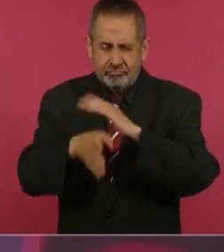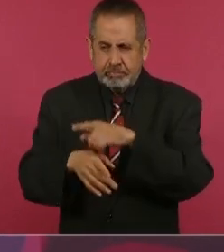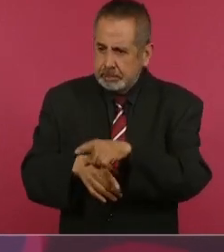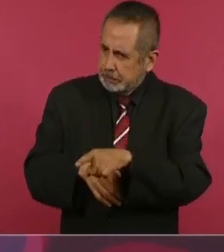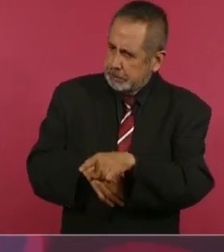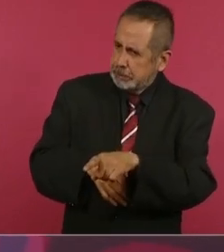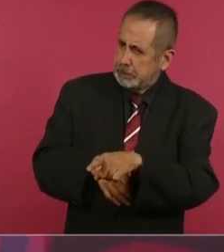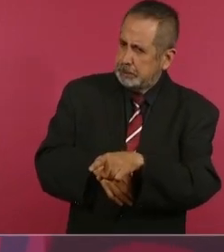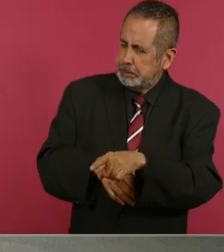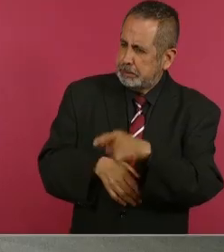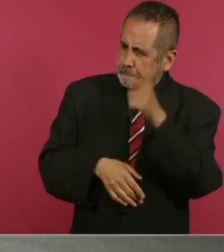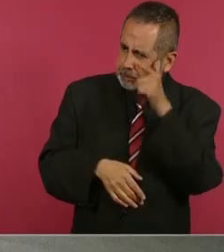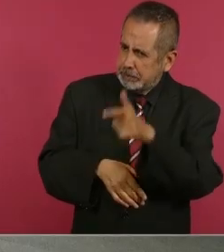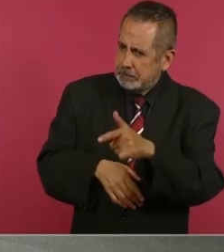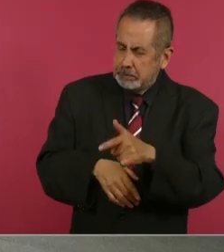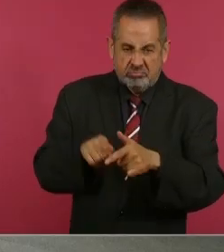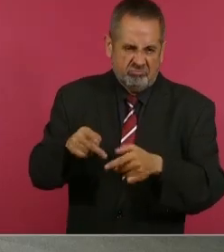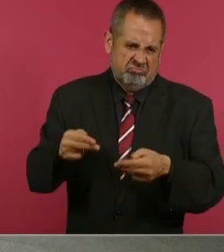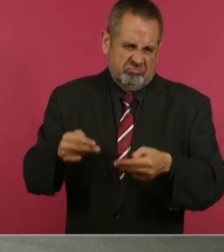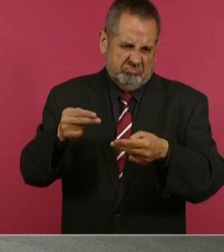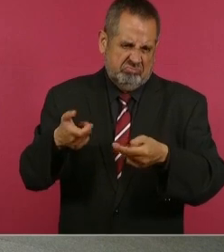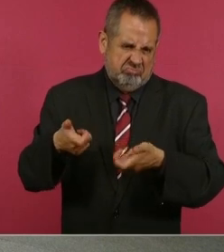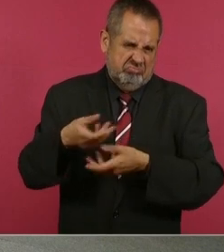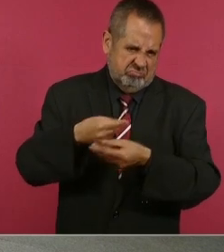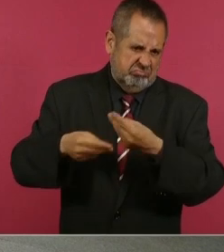de finanzas.